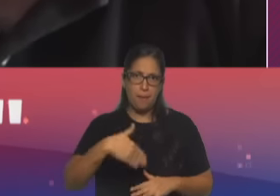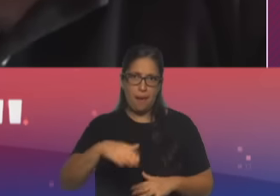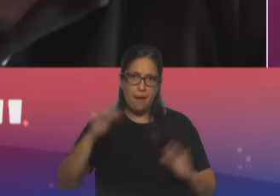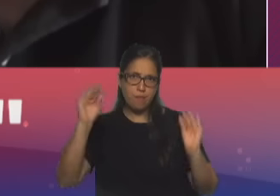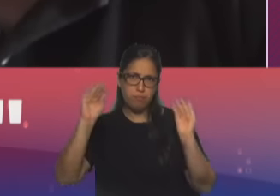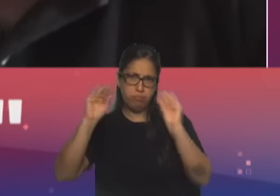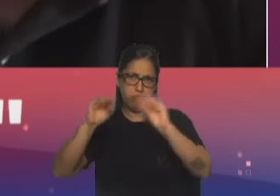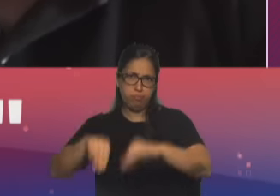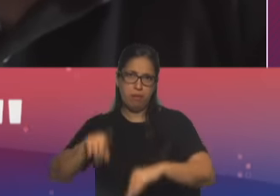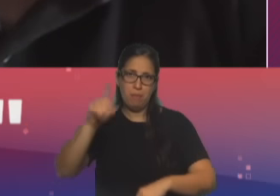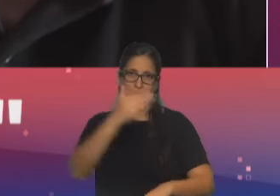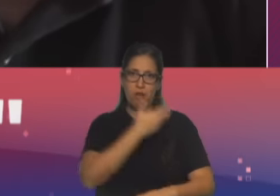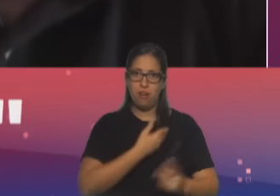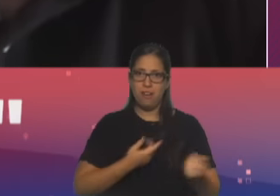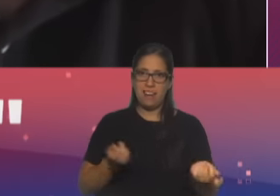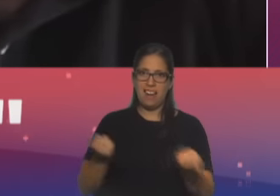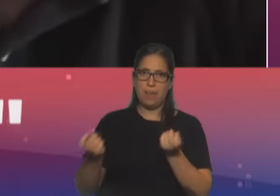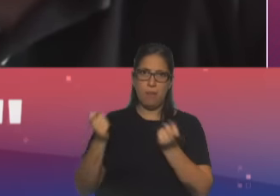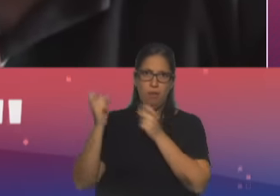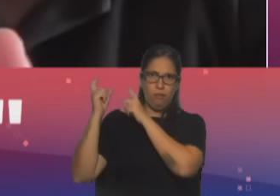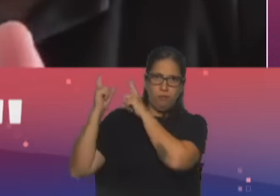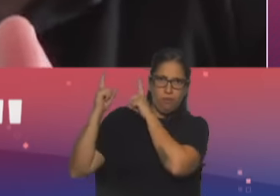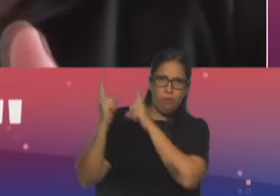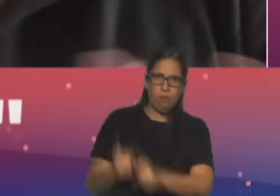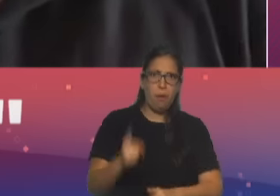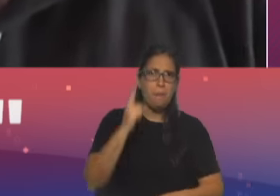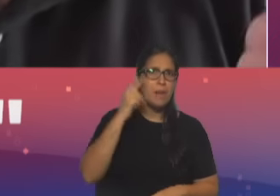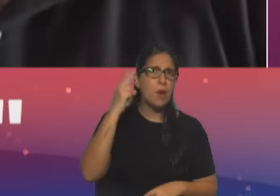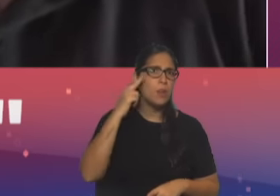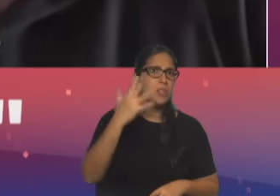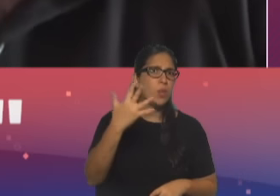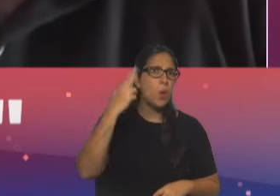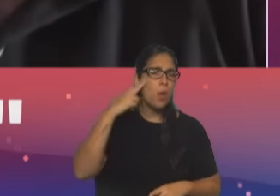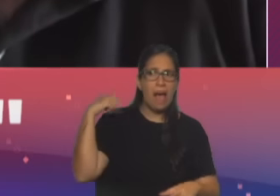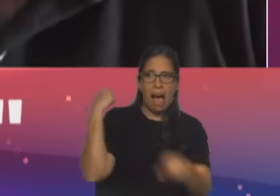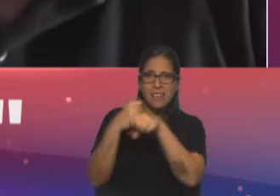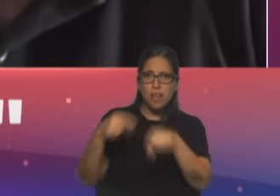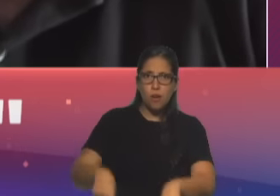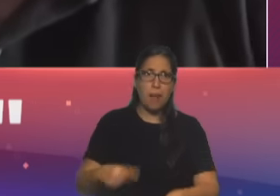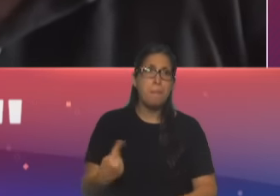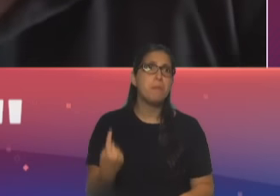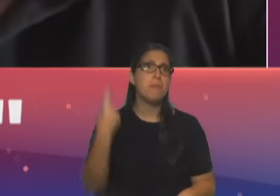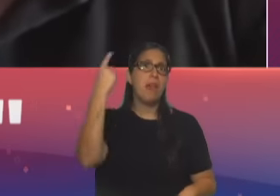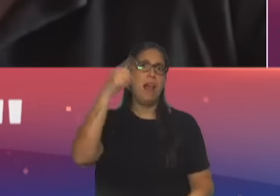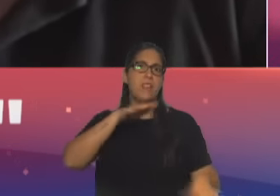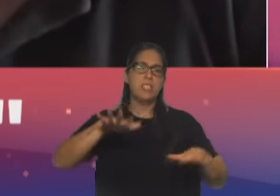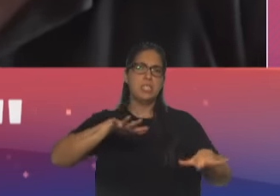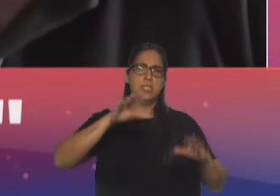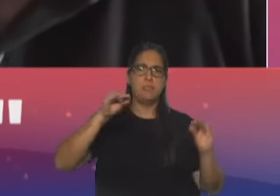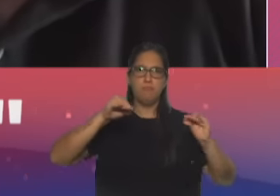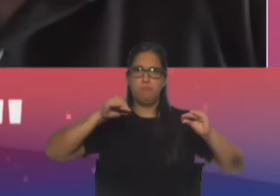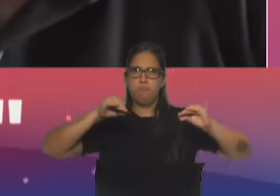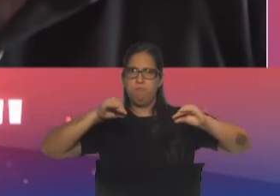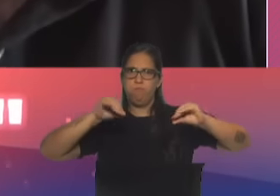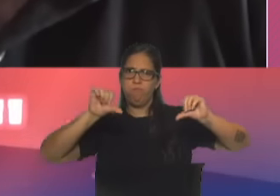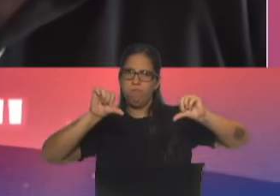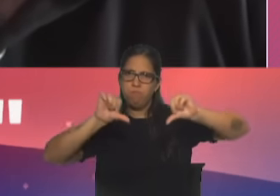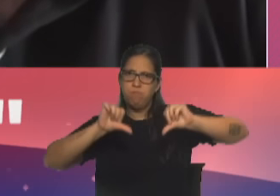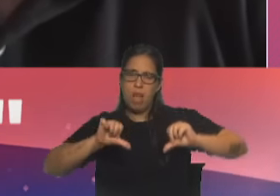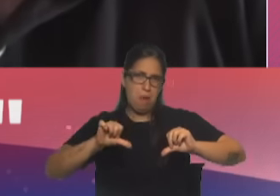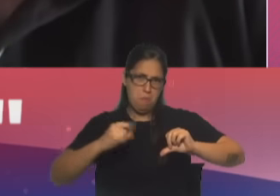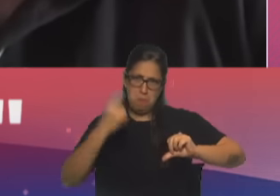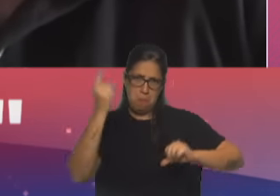un gobierno, un régimen que ha durado desde 1959 y no es la primera vez que está en esta situación. Claro. Efectivamente, como decía el informe,